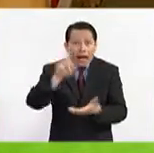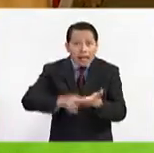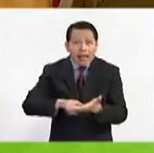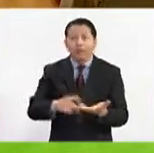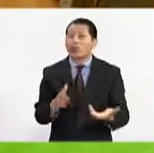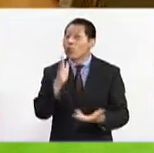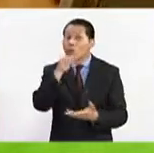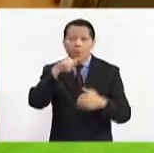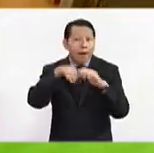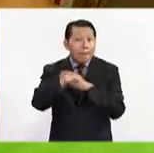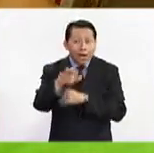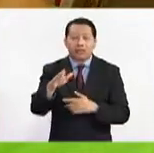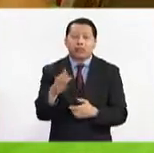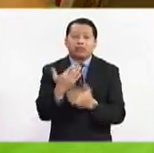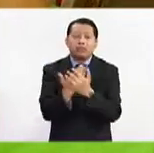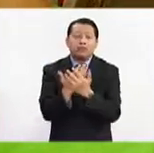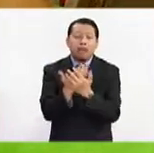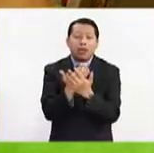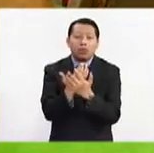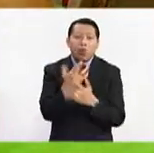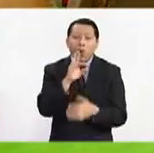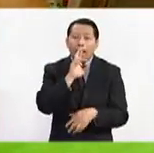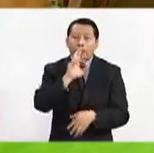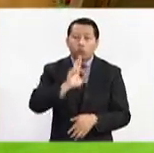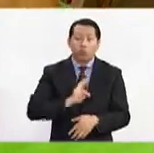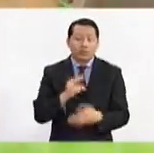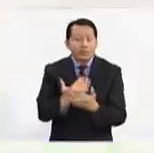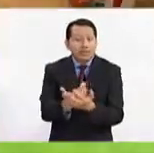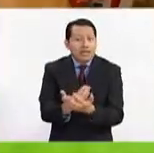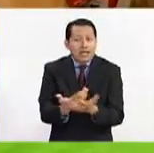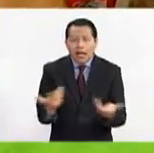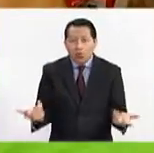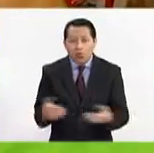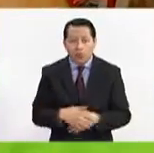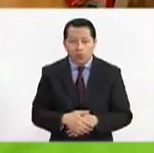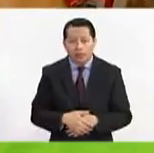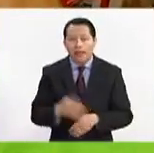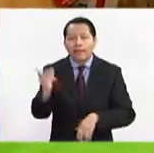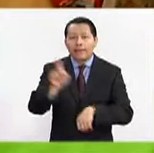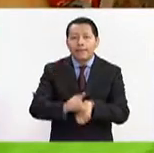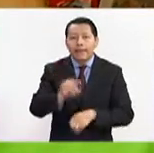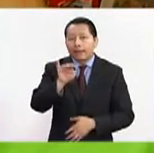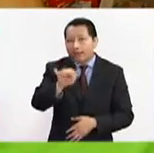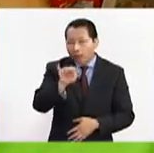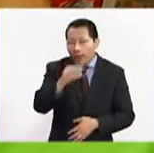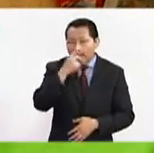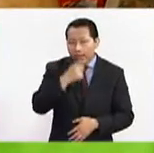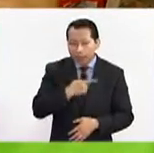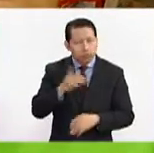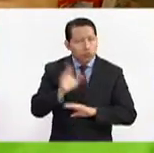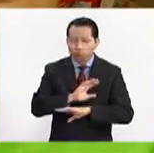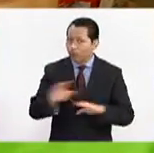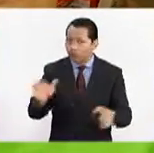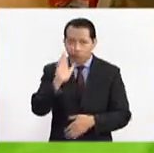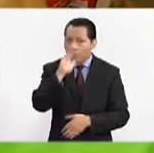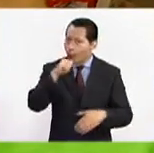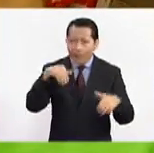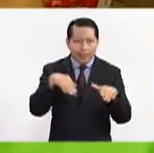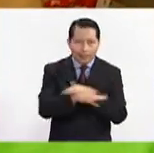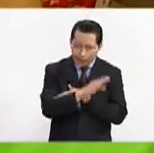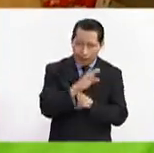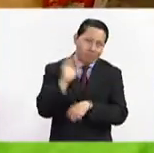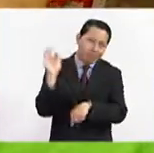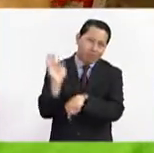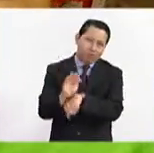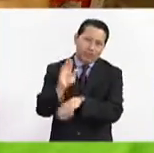y pues esperando respuestas, es lo que estamos haciendo aquí. El día 19 nos dijeron que nos saliéramos, Protección Civil,